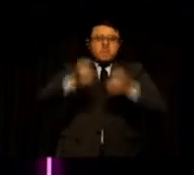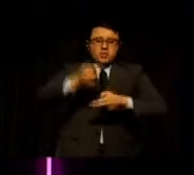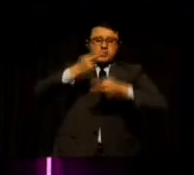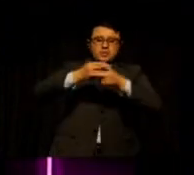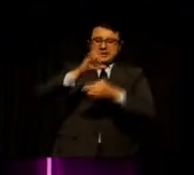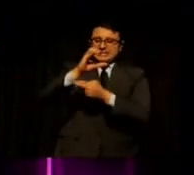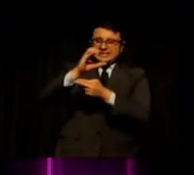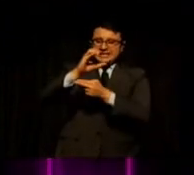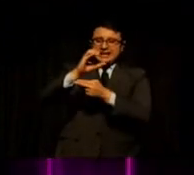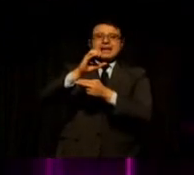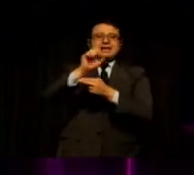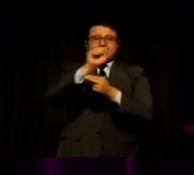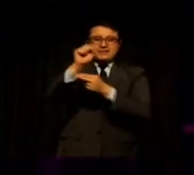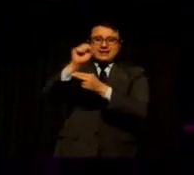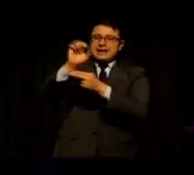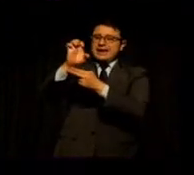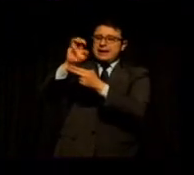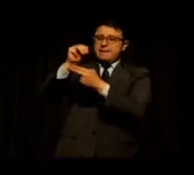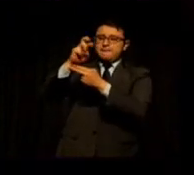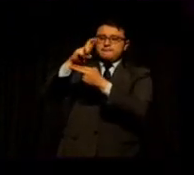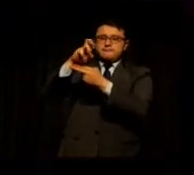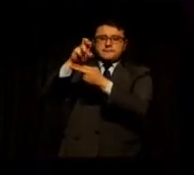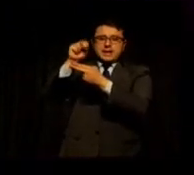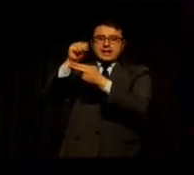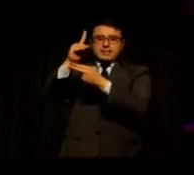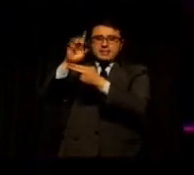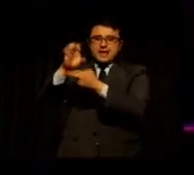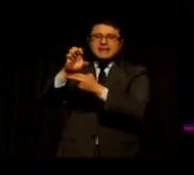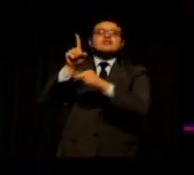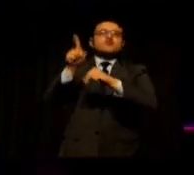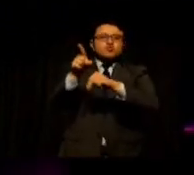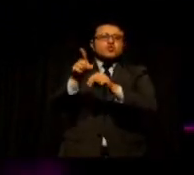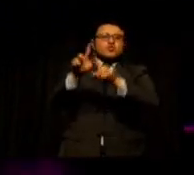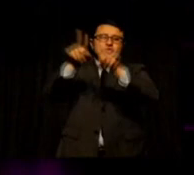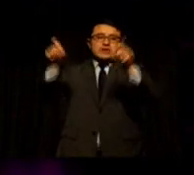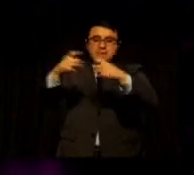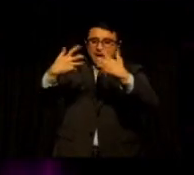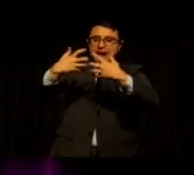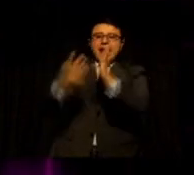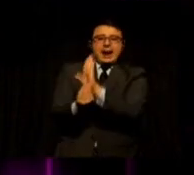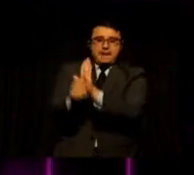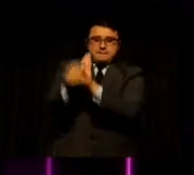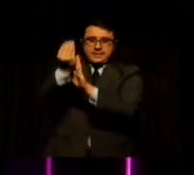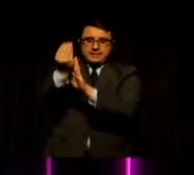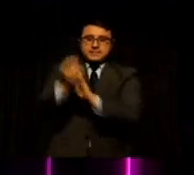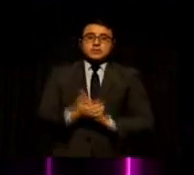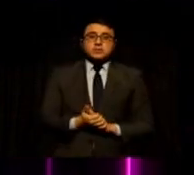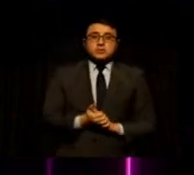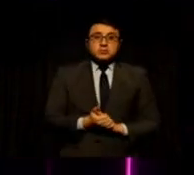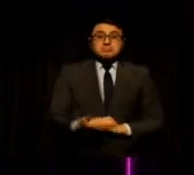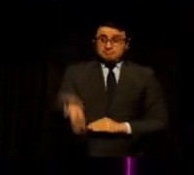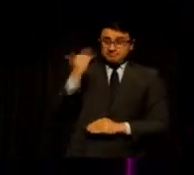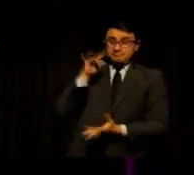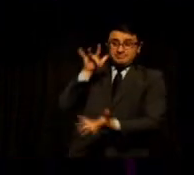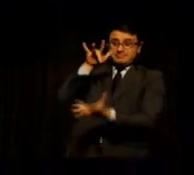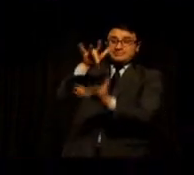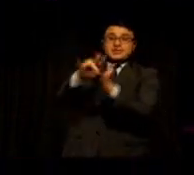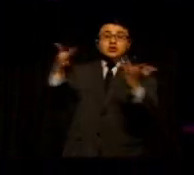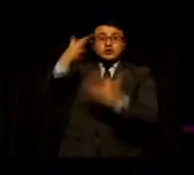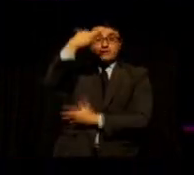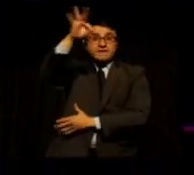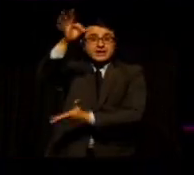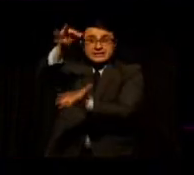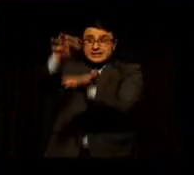un ecosistema emprendedor estuvimos en parís en el mes de septiembre de octubre del año 2018